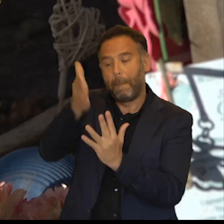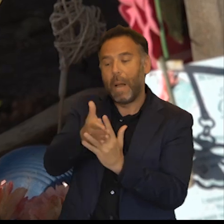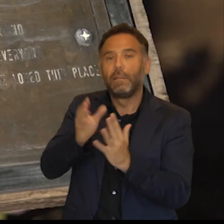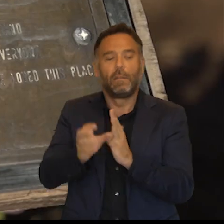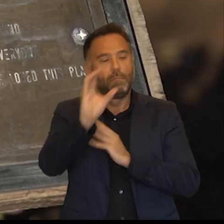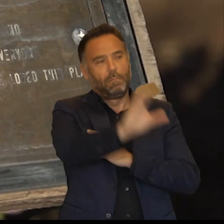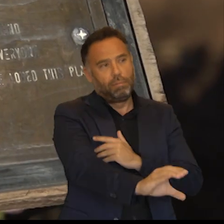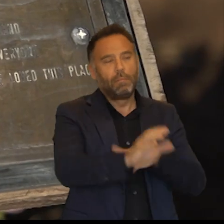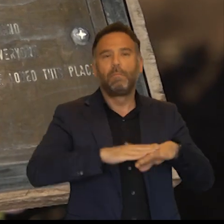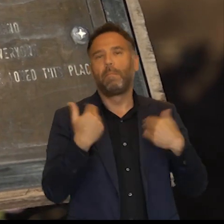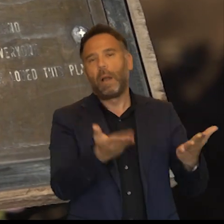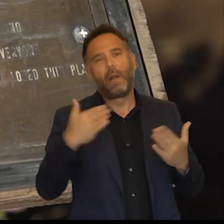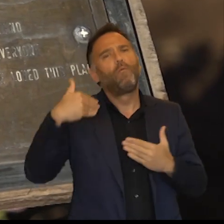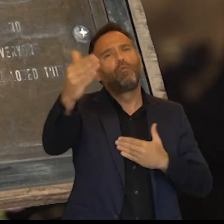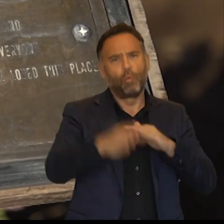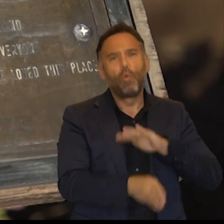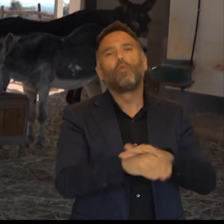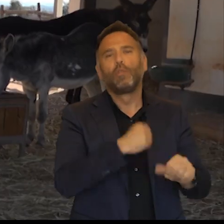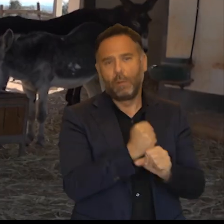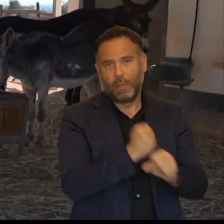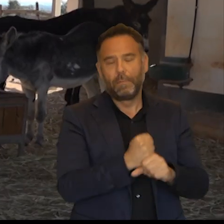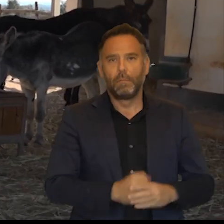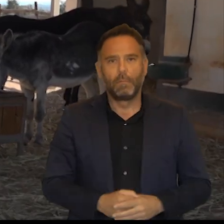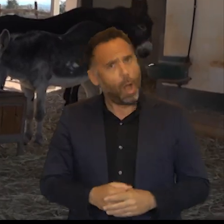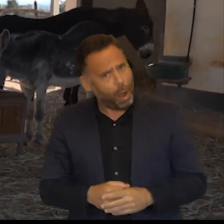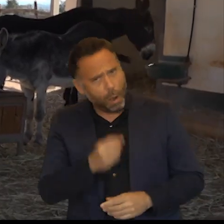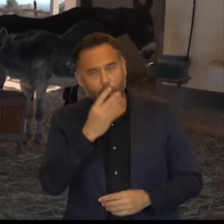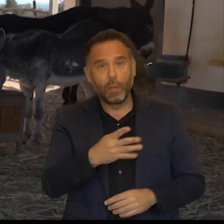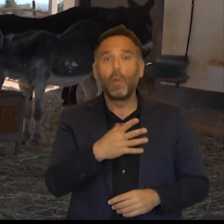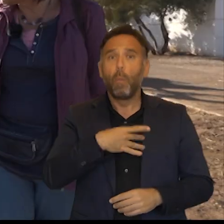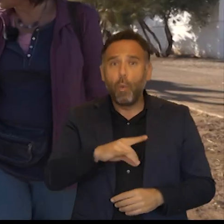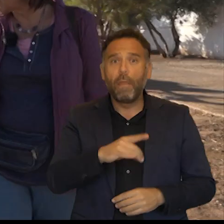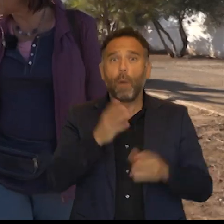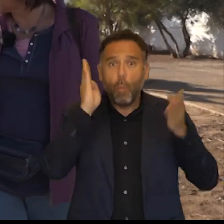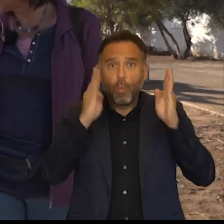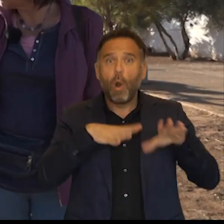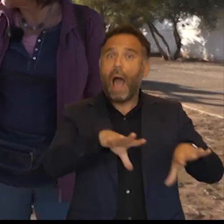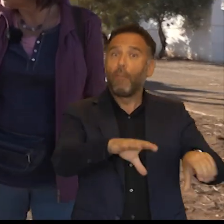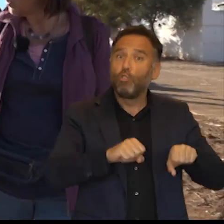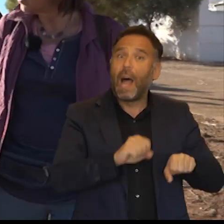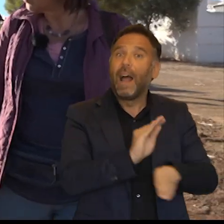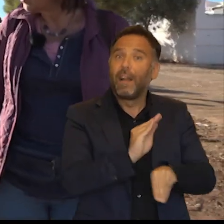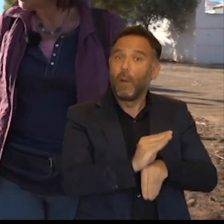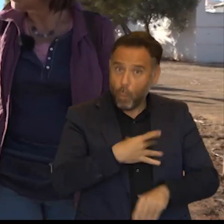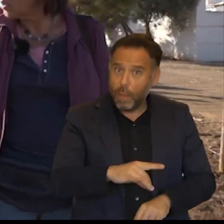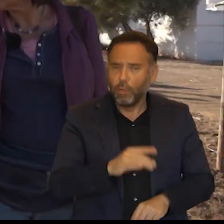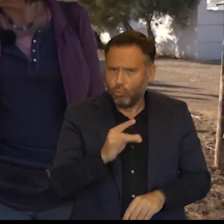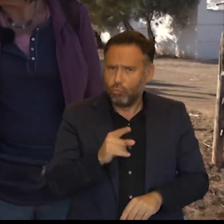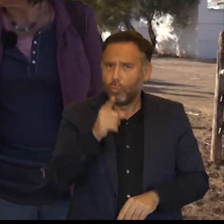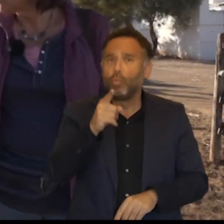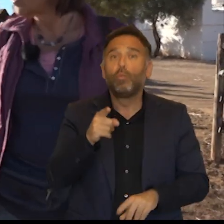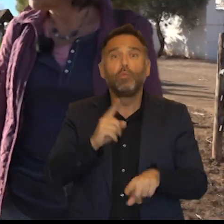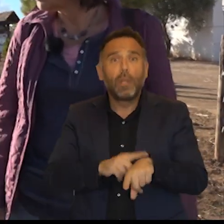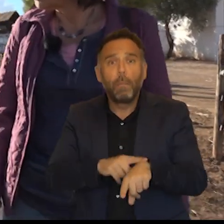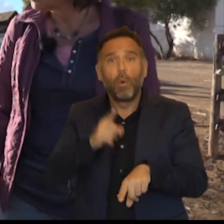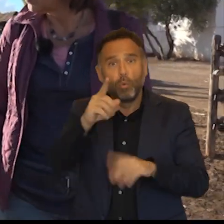al refugio para que sigamos haciendo esta labor en el futuro. Bueno, yo entiendo que se pueden adoptar burritos, ¿no? Sí, exactamente. Si tienes el